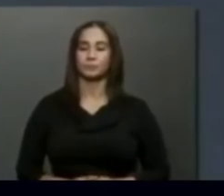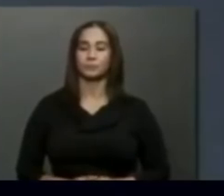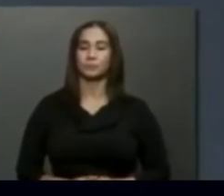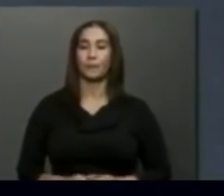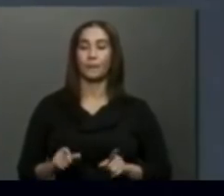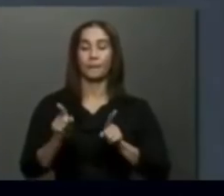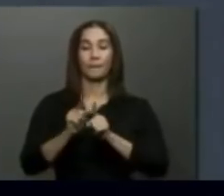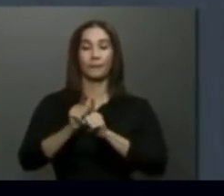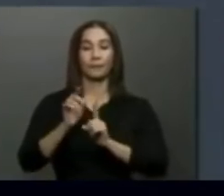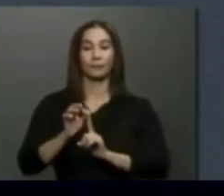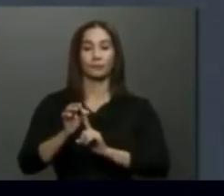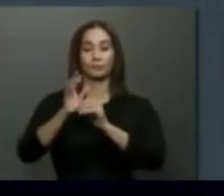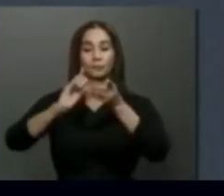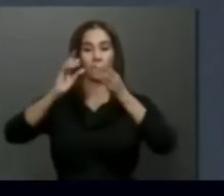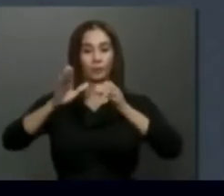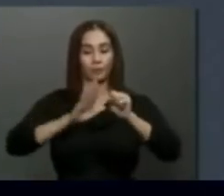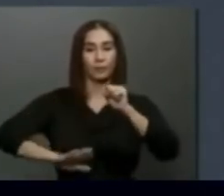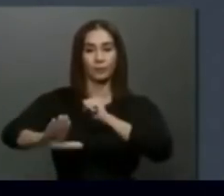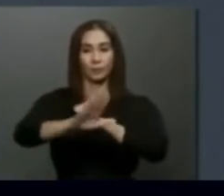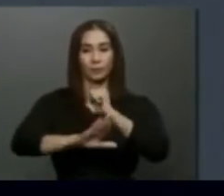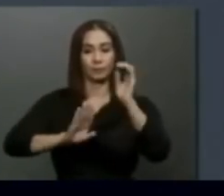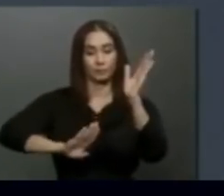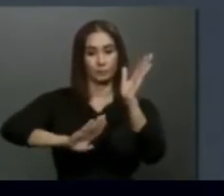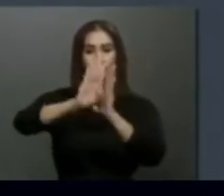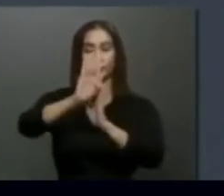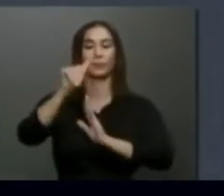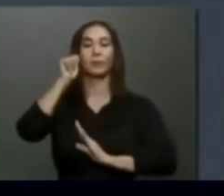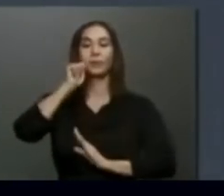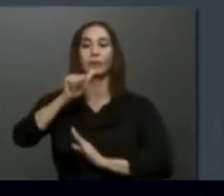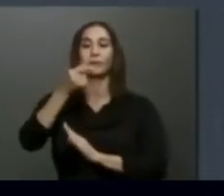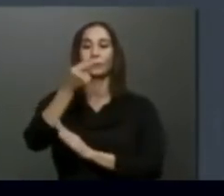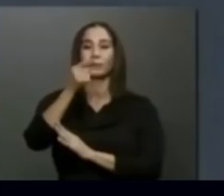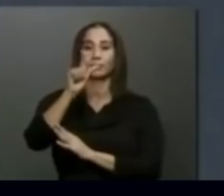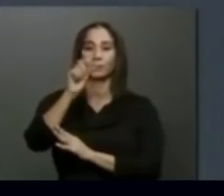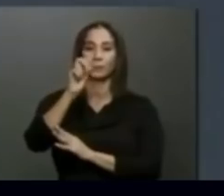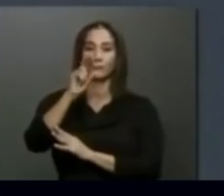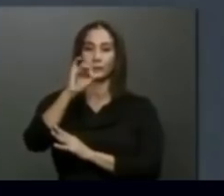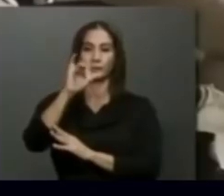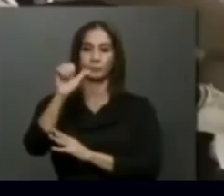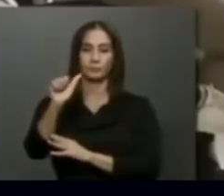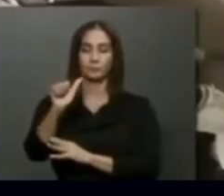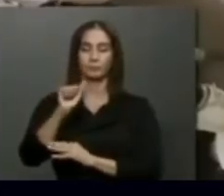Y a la distinguida directora general de Supérate, señora Gloria Reyes.